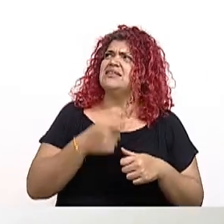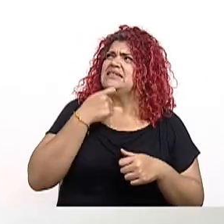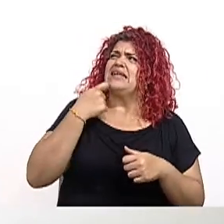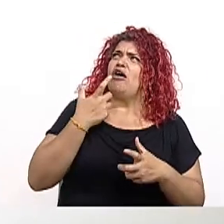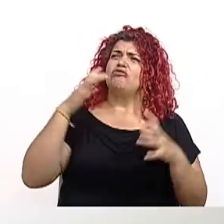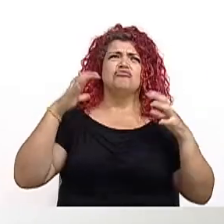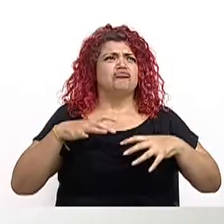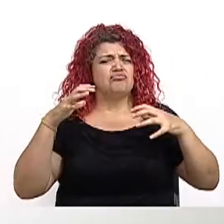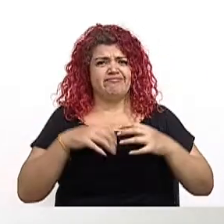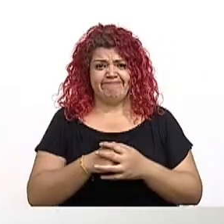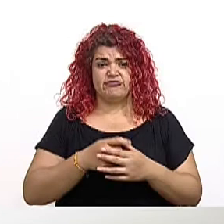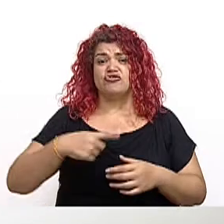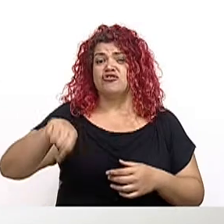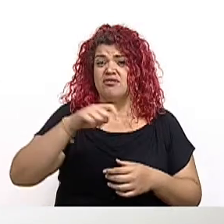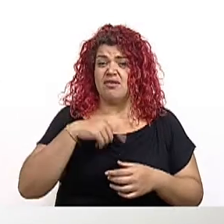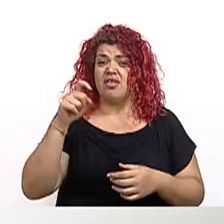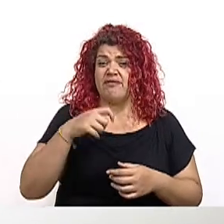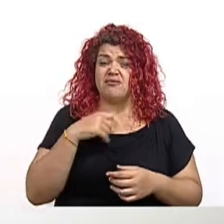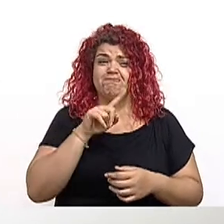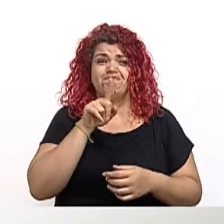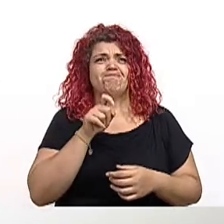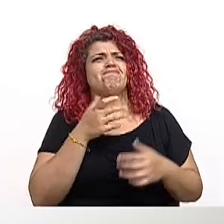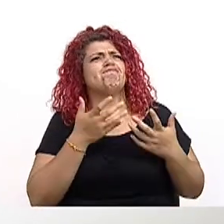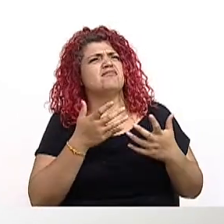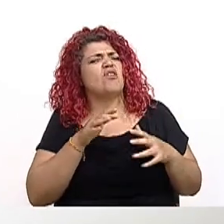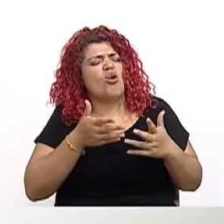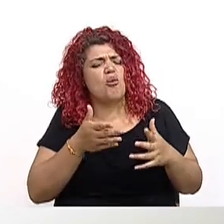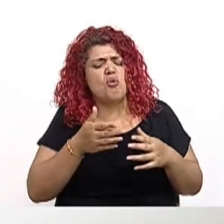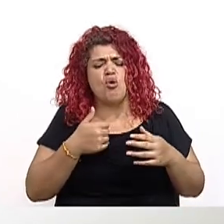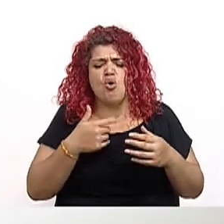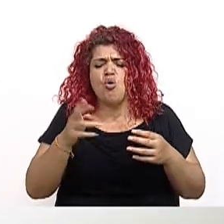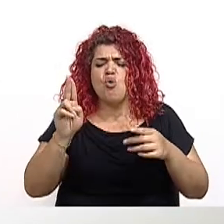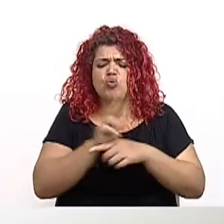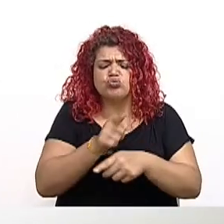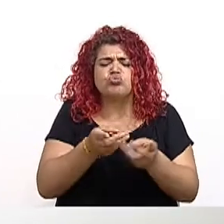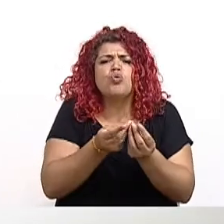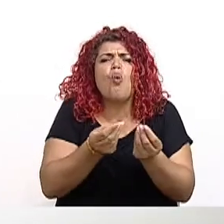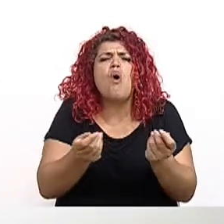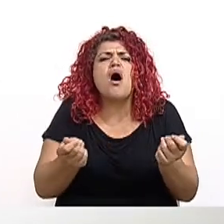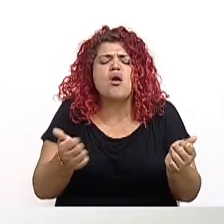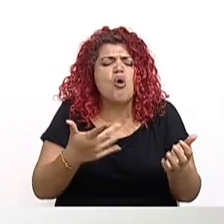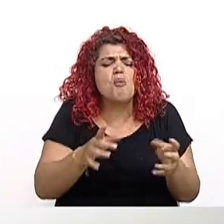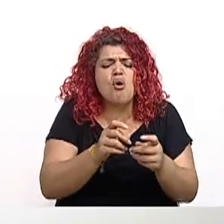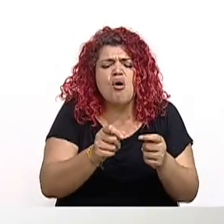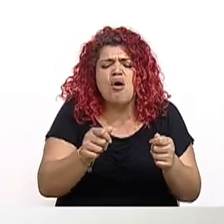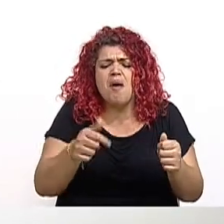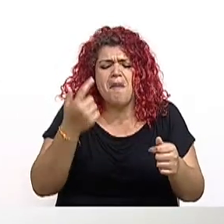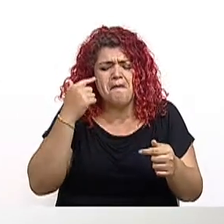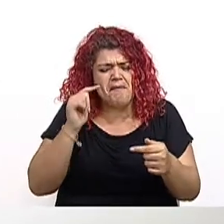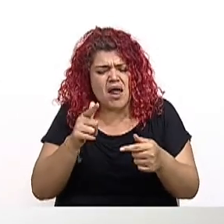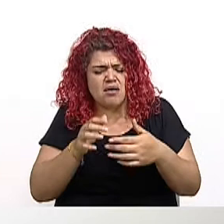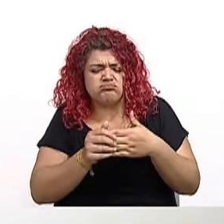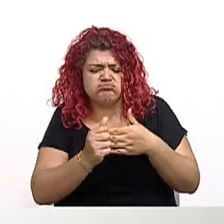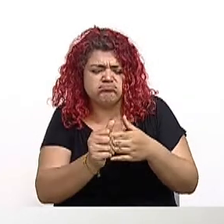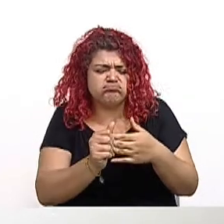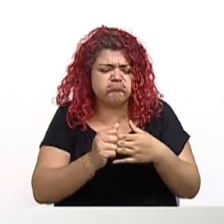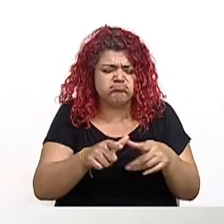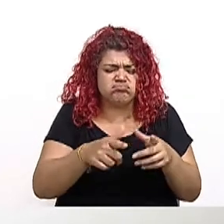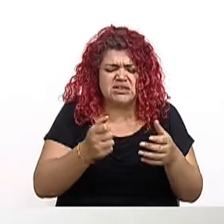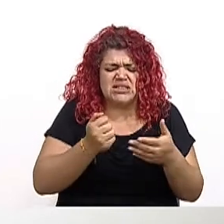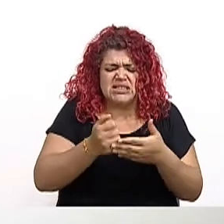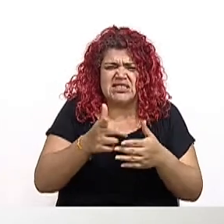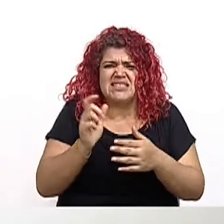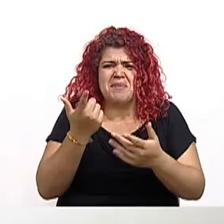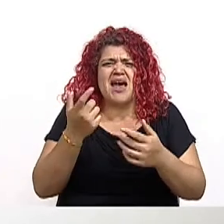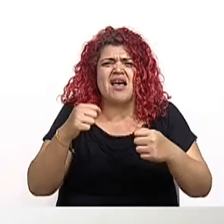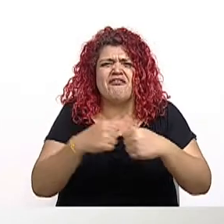Debemos preguntarnos cómo cambiar el plan de uso del suelo para que dicho plan siga reaccionando flexiblemente a los retos